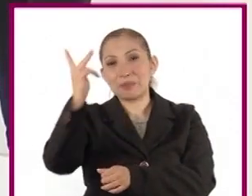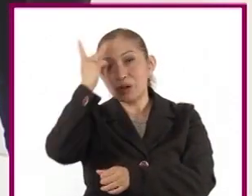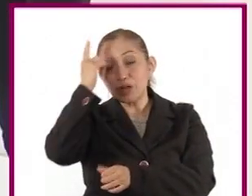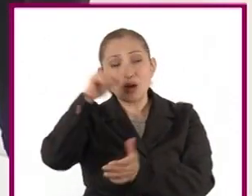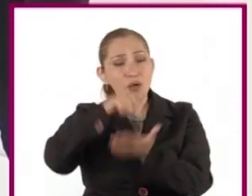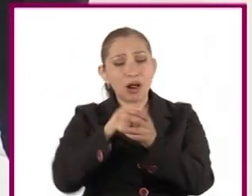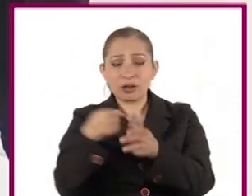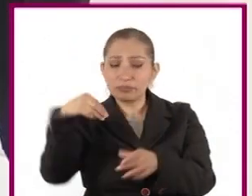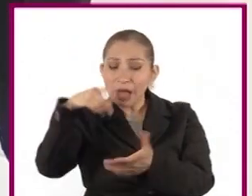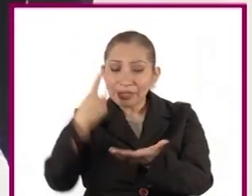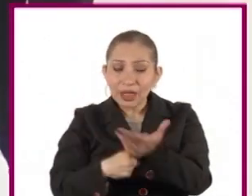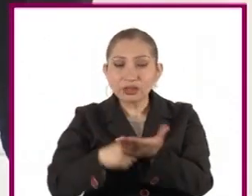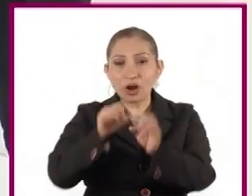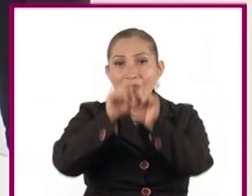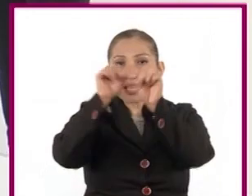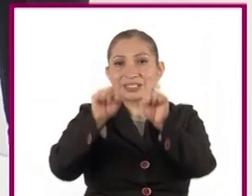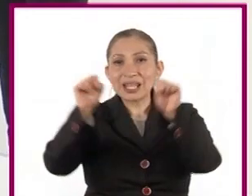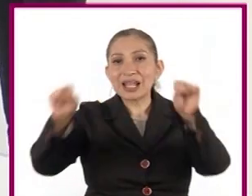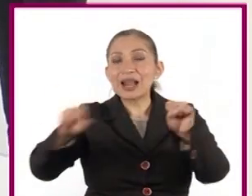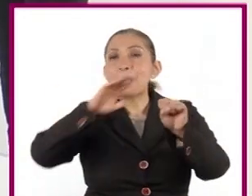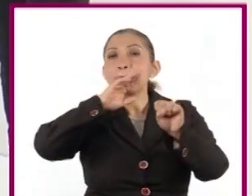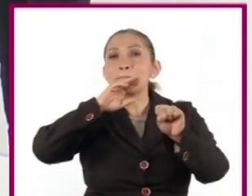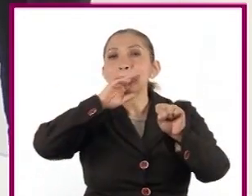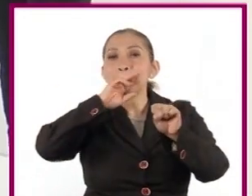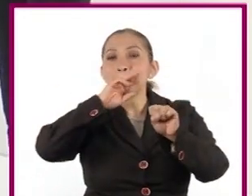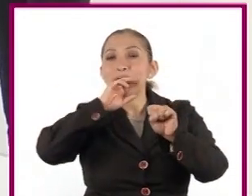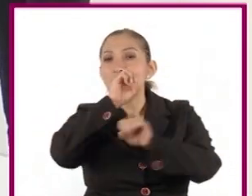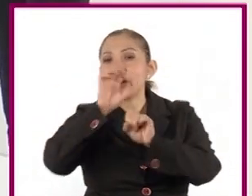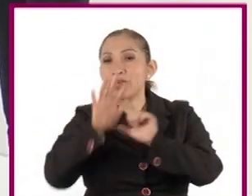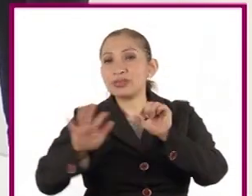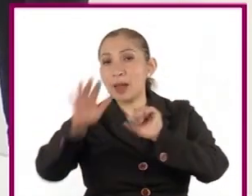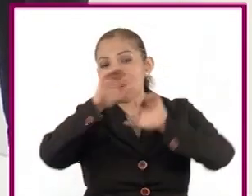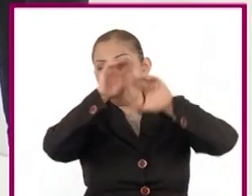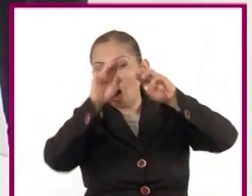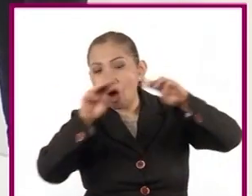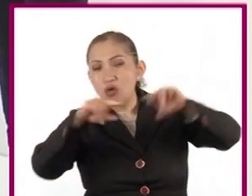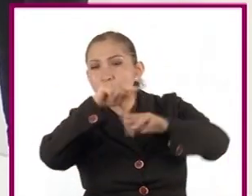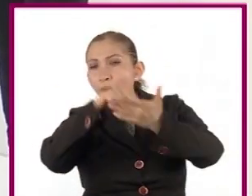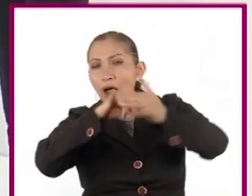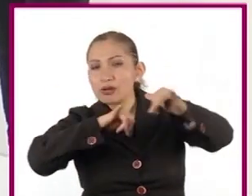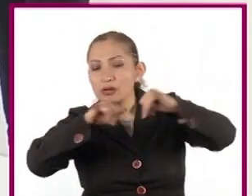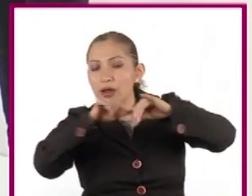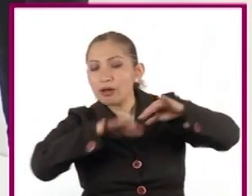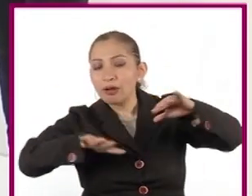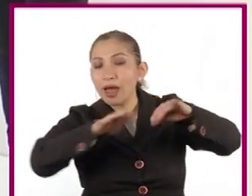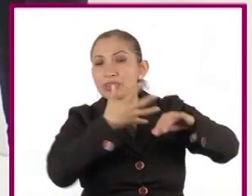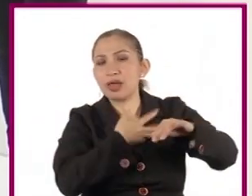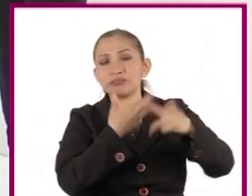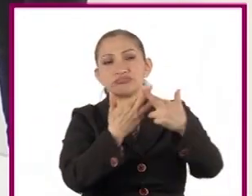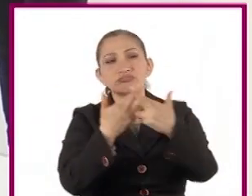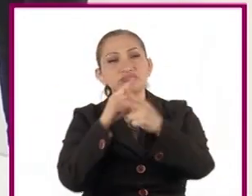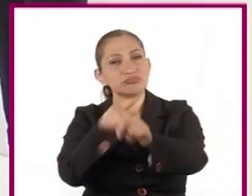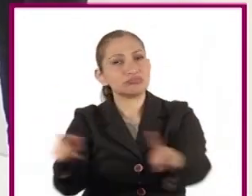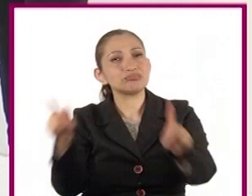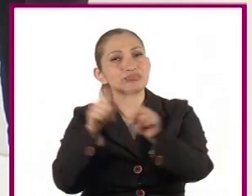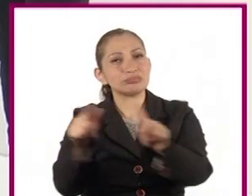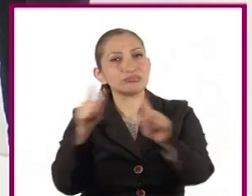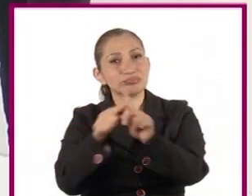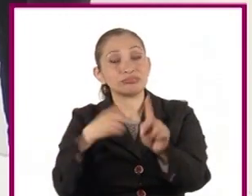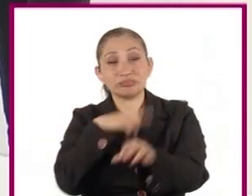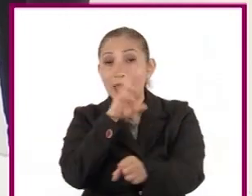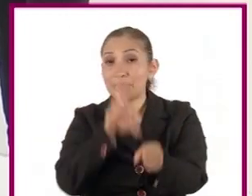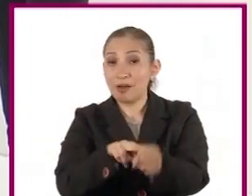región inmersa en la Sierra Madre Oriental que, debido a sus condiciones geográficas, cuenta con gran diversidad de